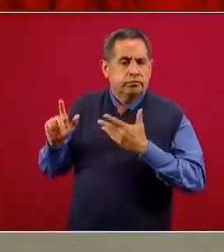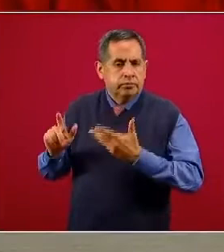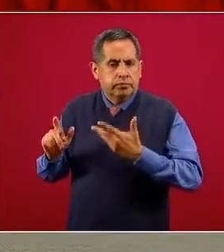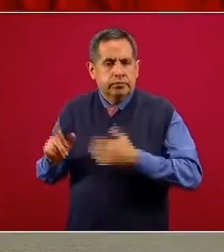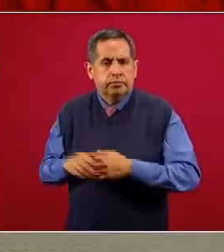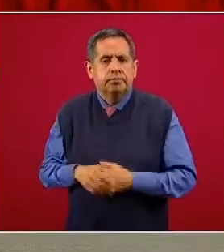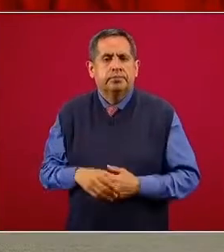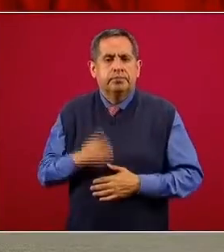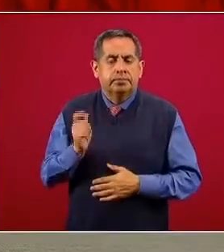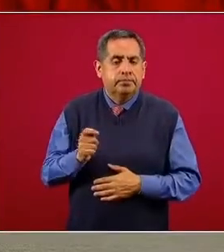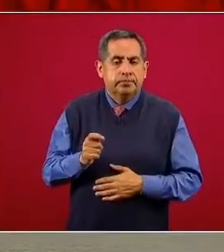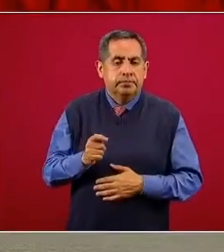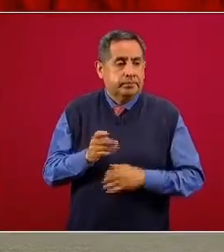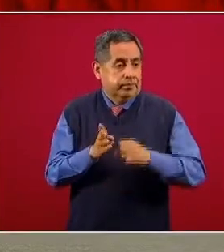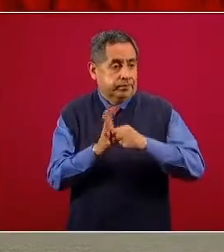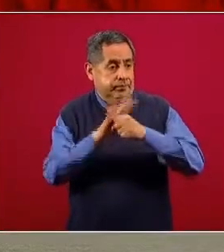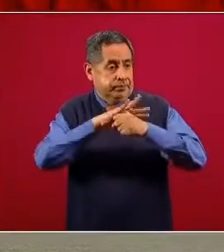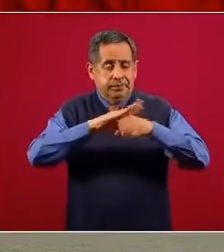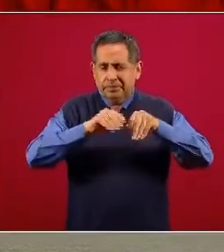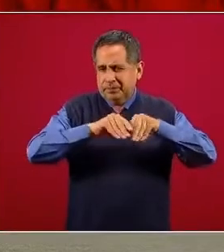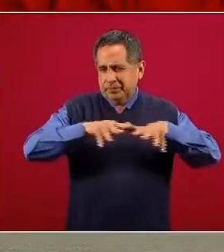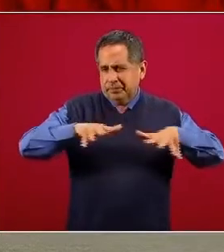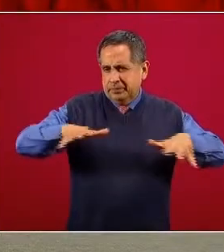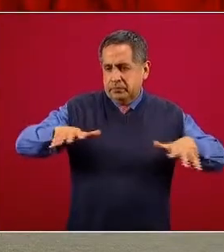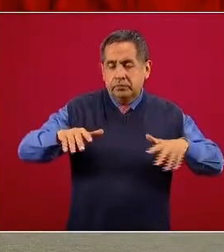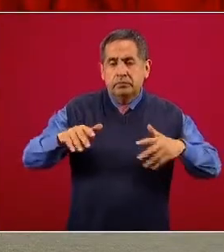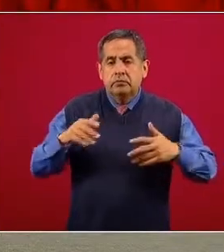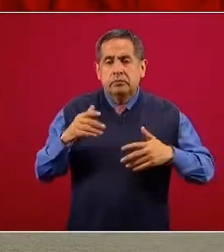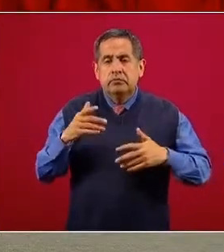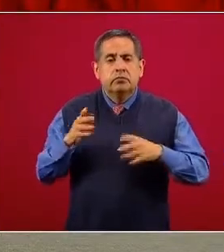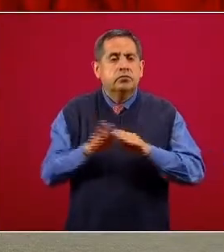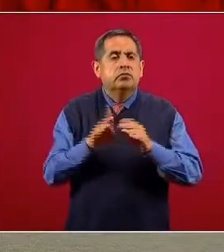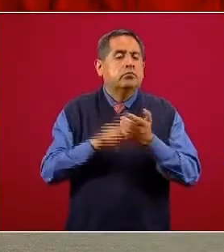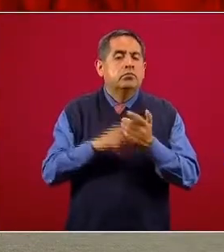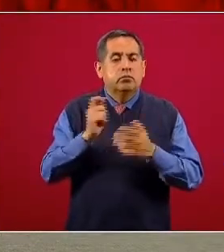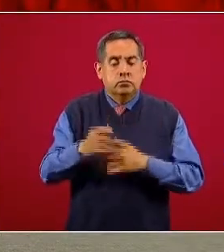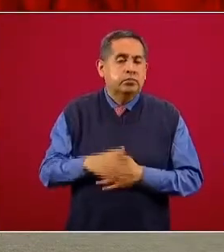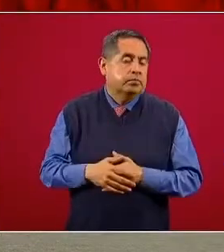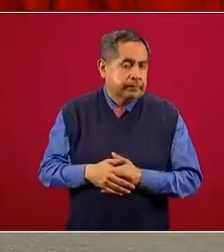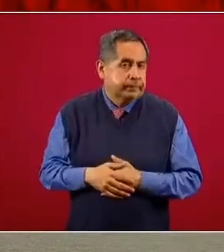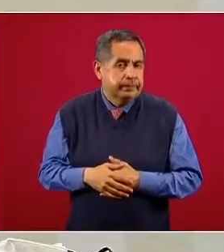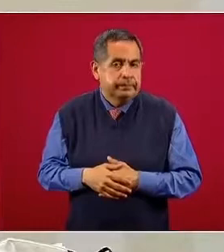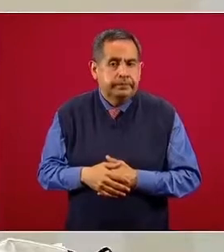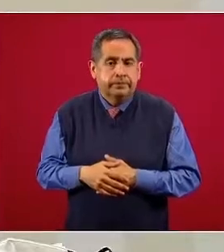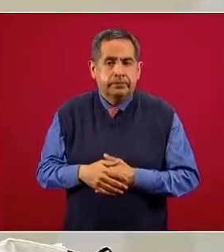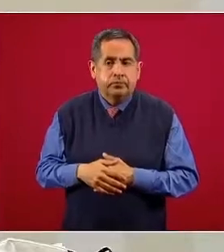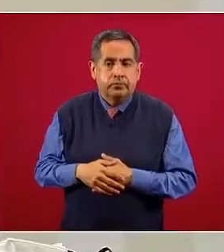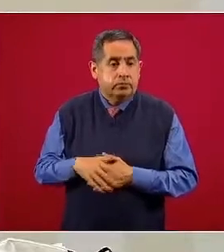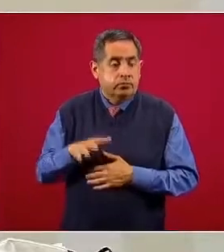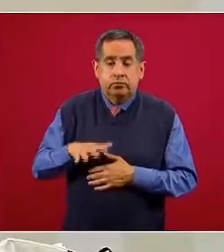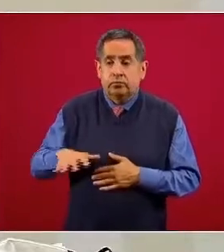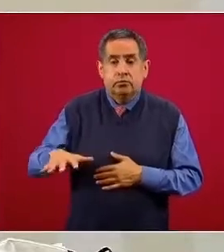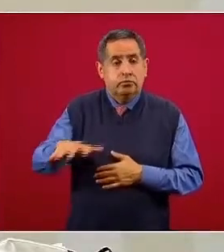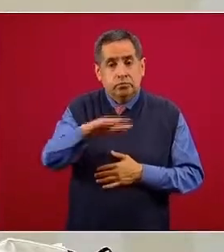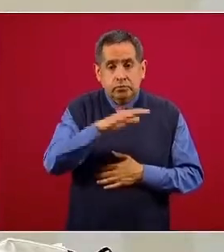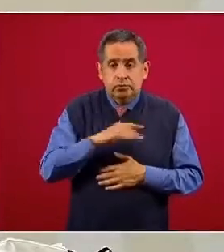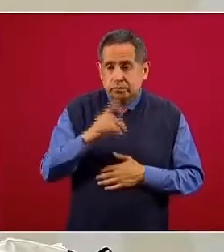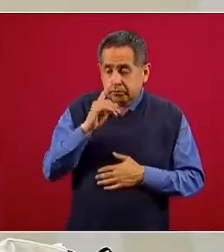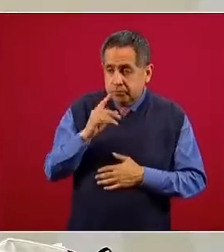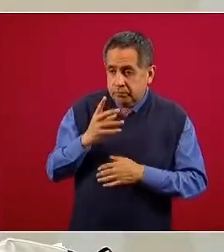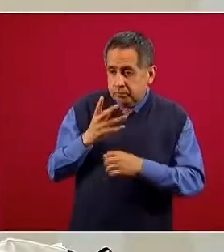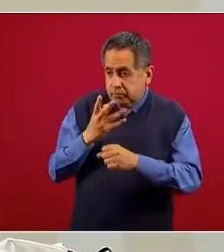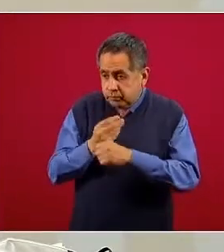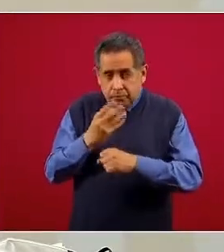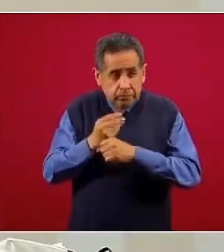la pandemia también nos ha demostrado de que no es imposible reequipar el sector público para garantizar